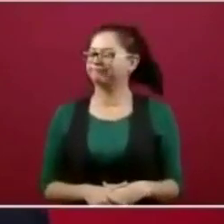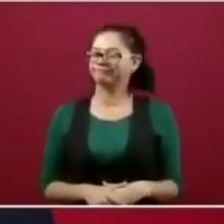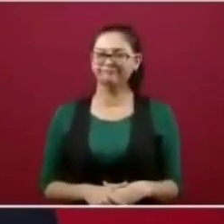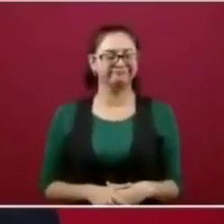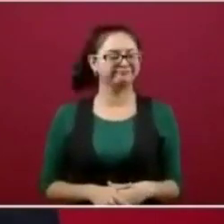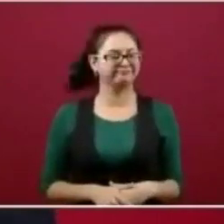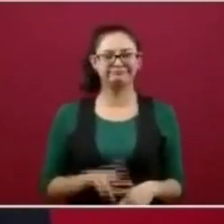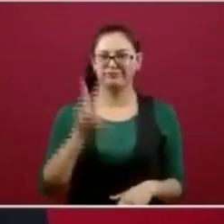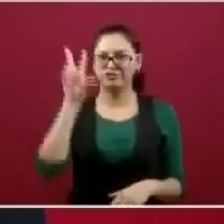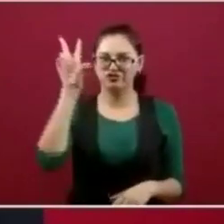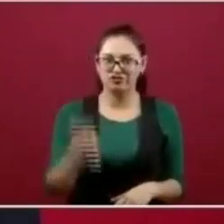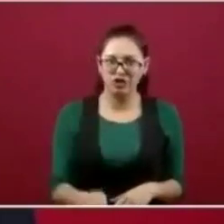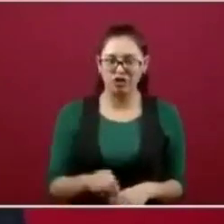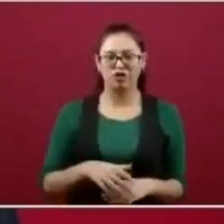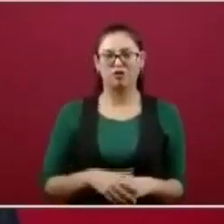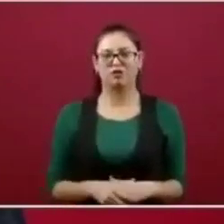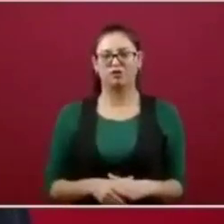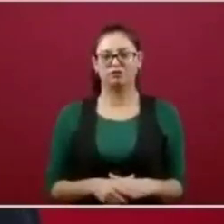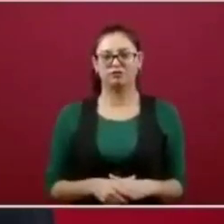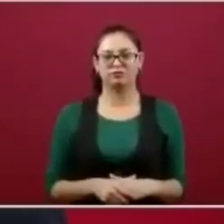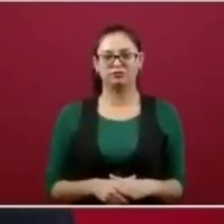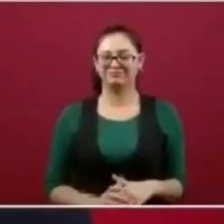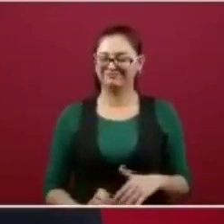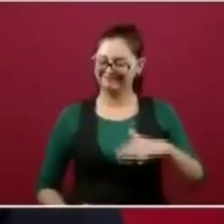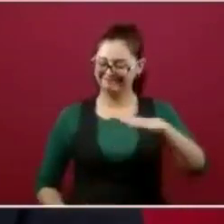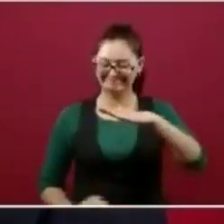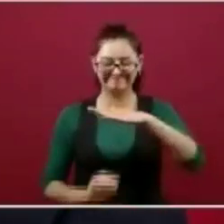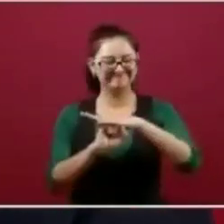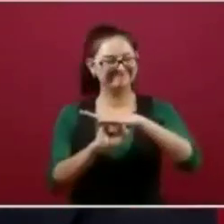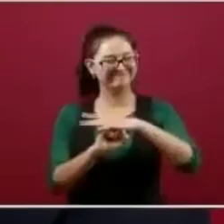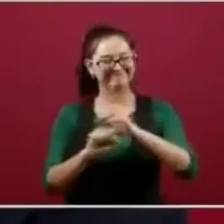es la principal